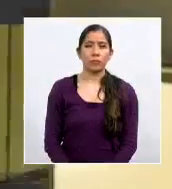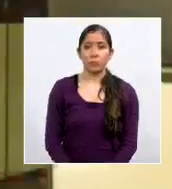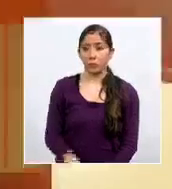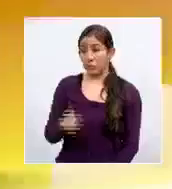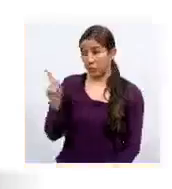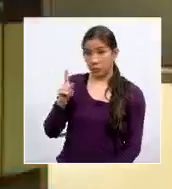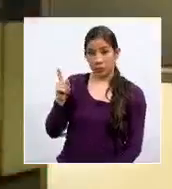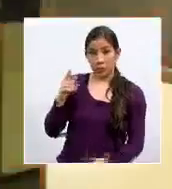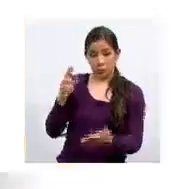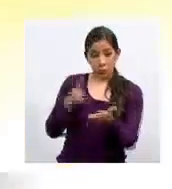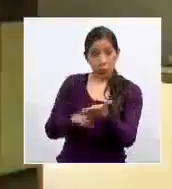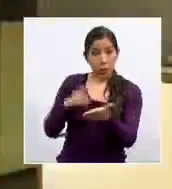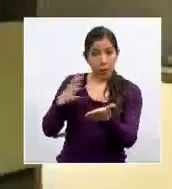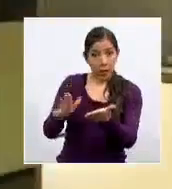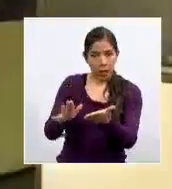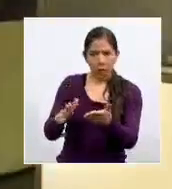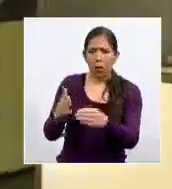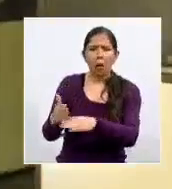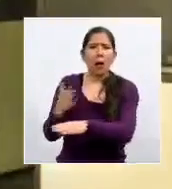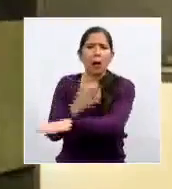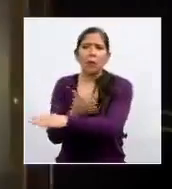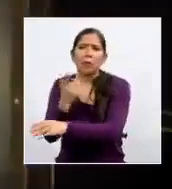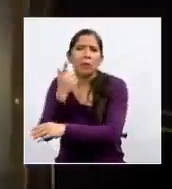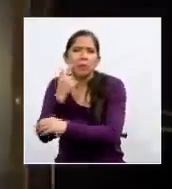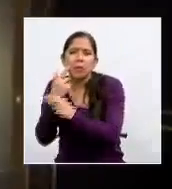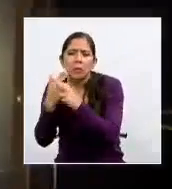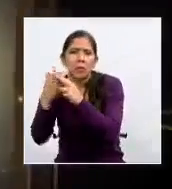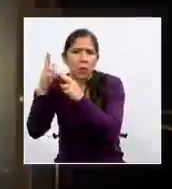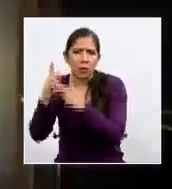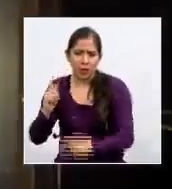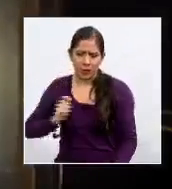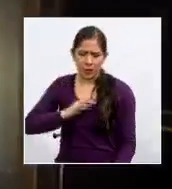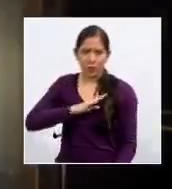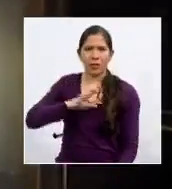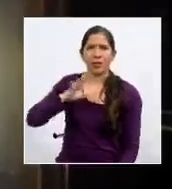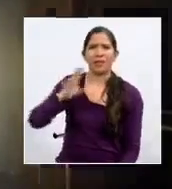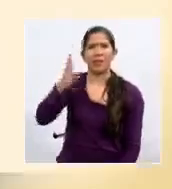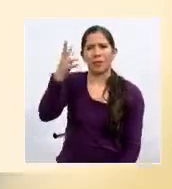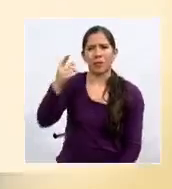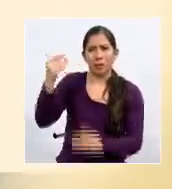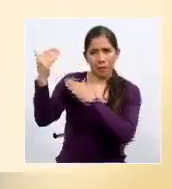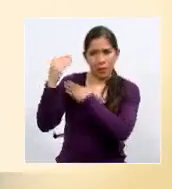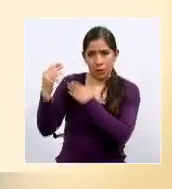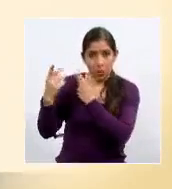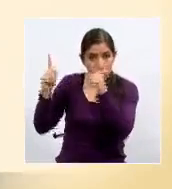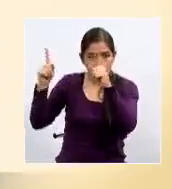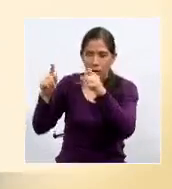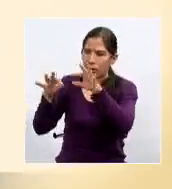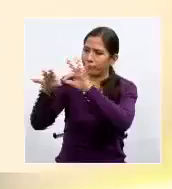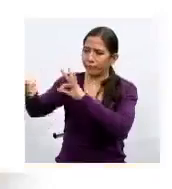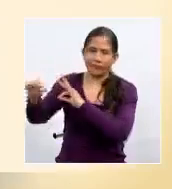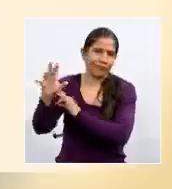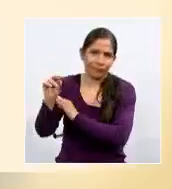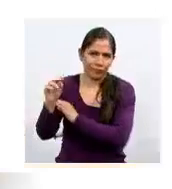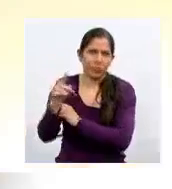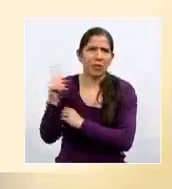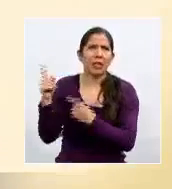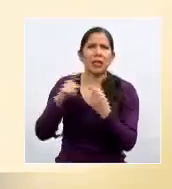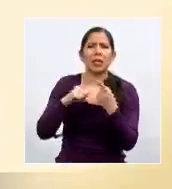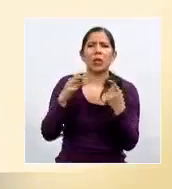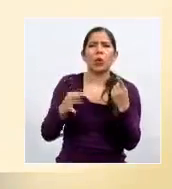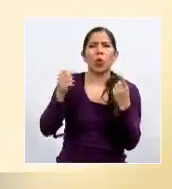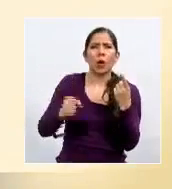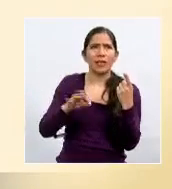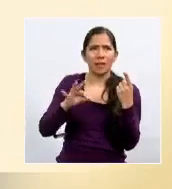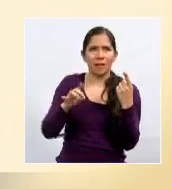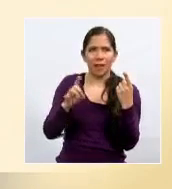Con esto, se da por anulada la sentencia que emitió el Tribunal Séptimo de Sentencia, integrado por los jueces Freddy Coronel,